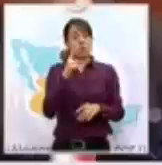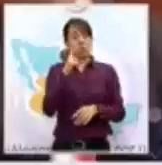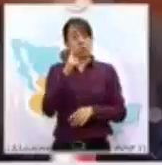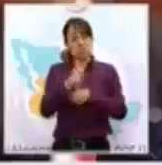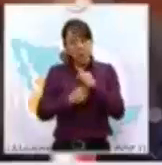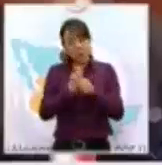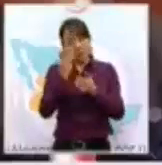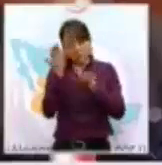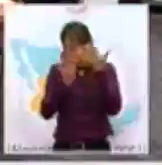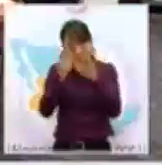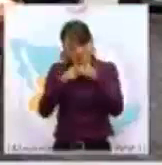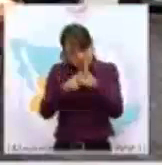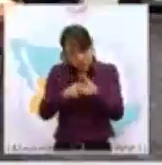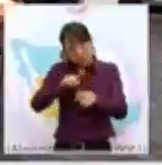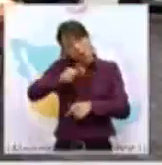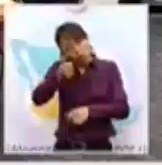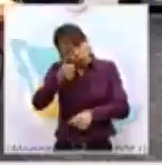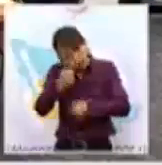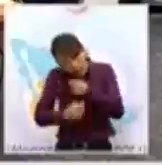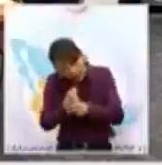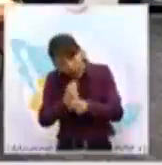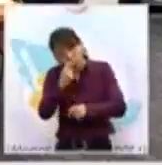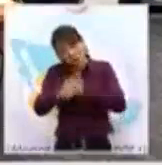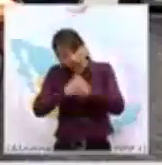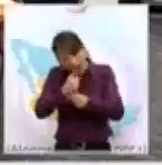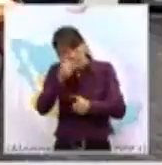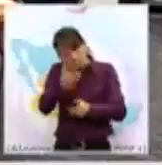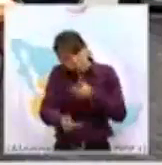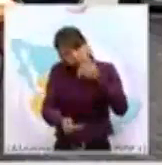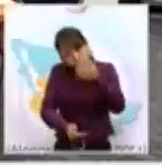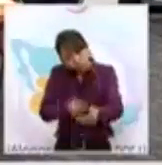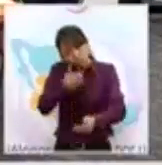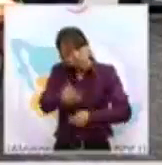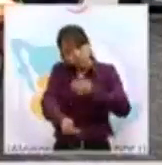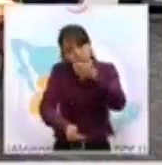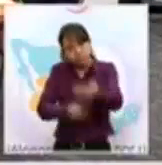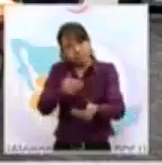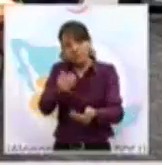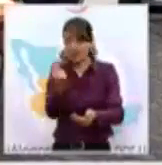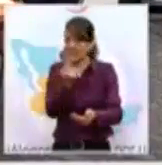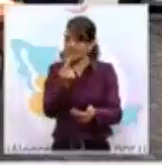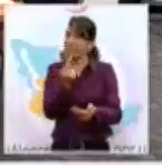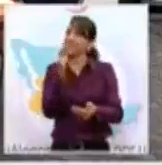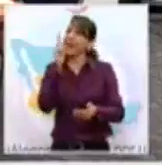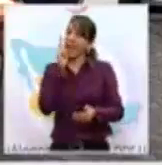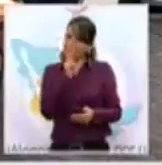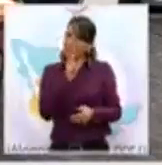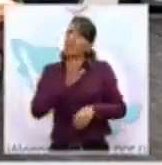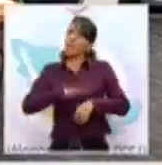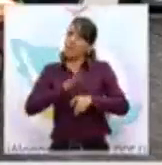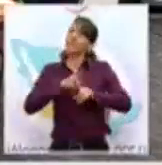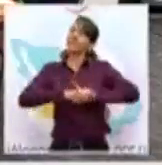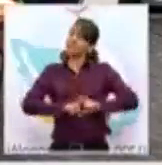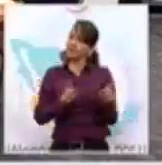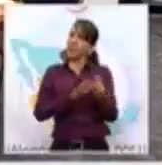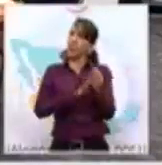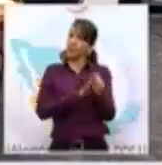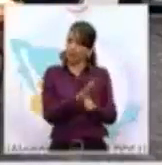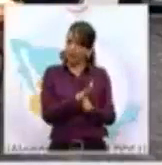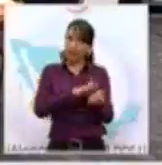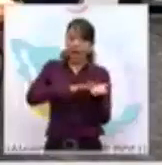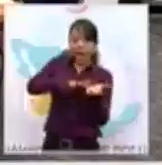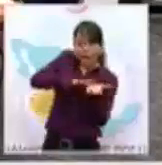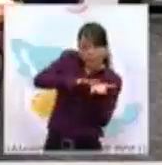haber algún tipo de asociación entre mérito académico y apoyo, que el apoyo no puede